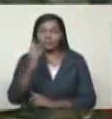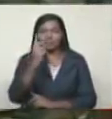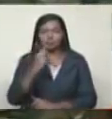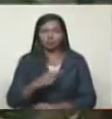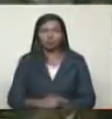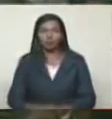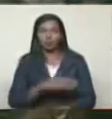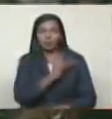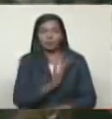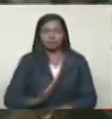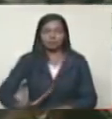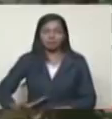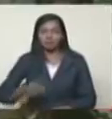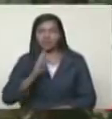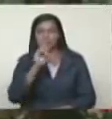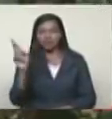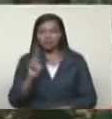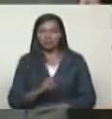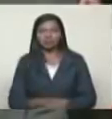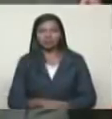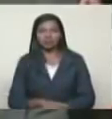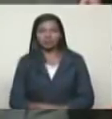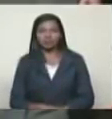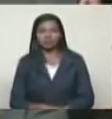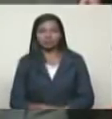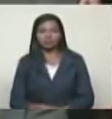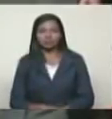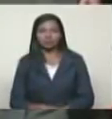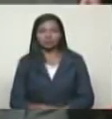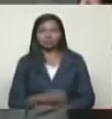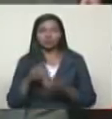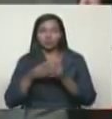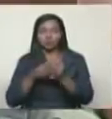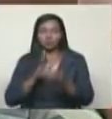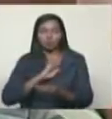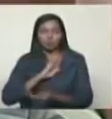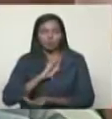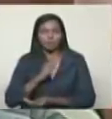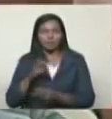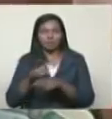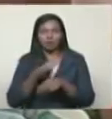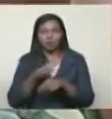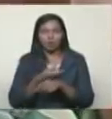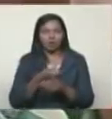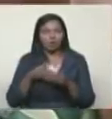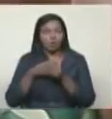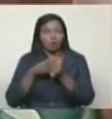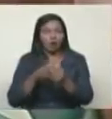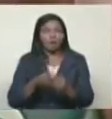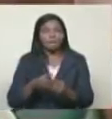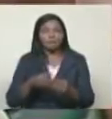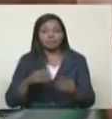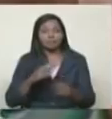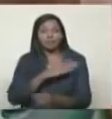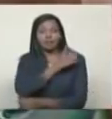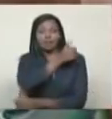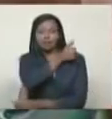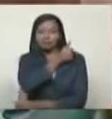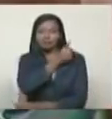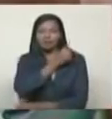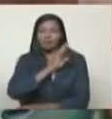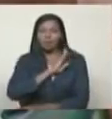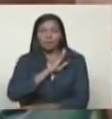como presidente de la República, como jefe de Estado, como jefe de gobierno y como comandante en jefe,